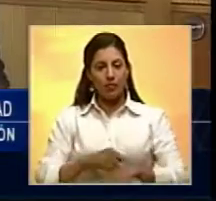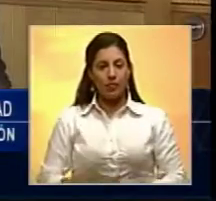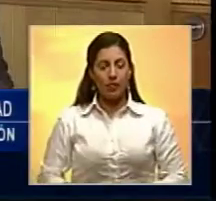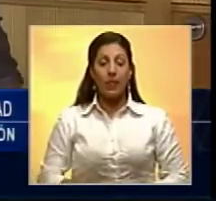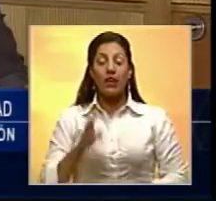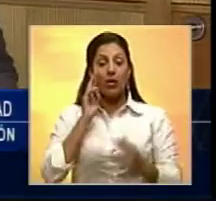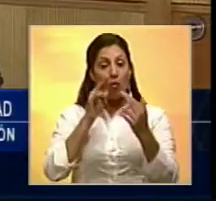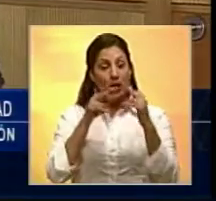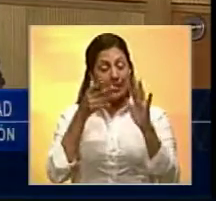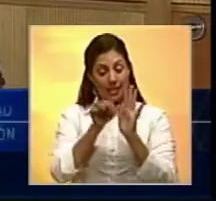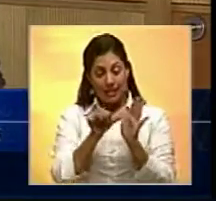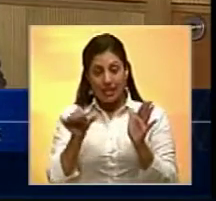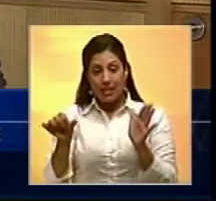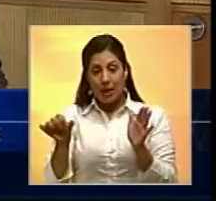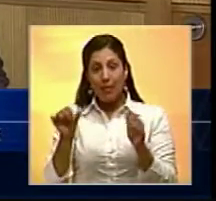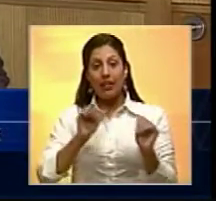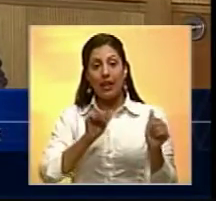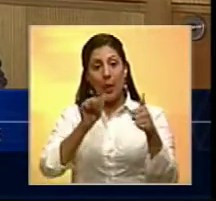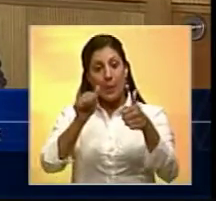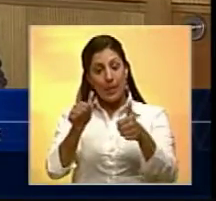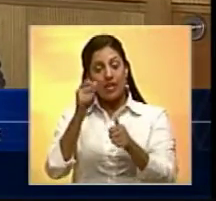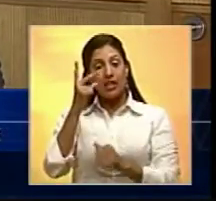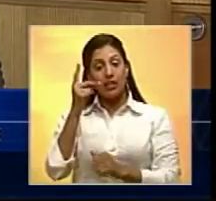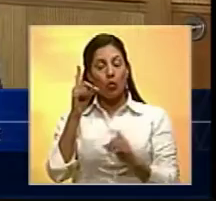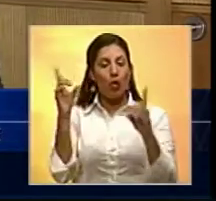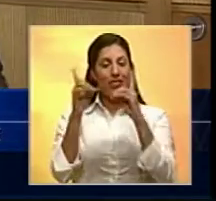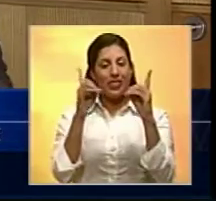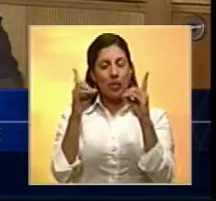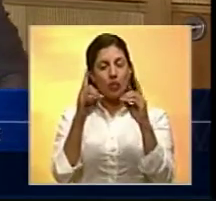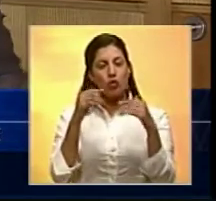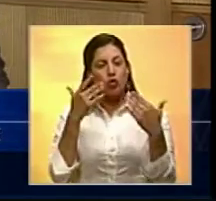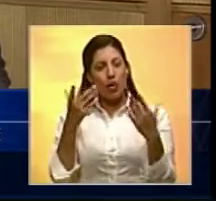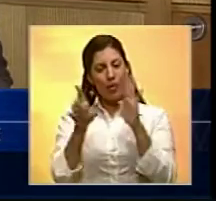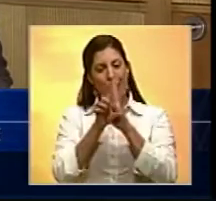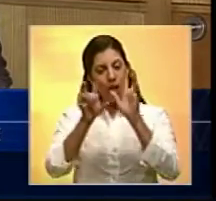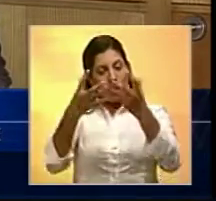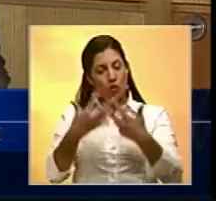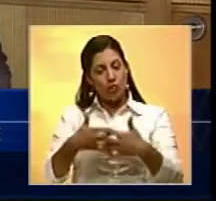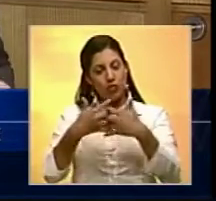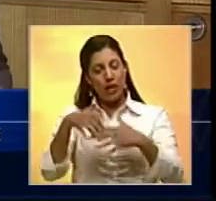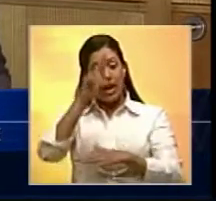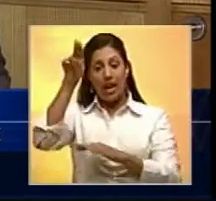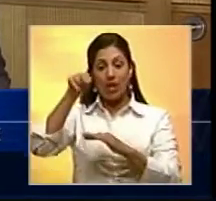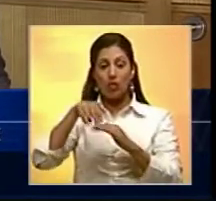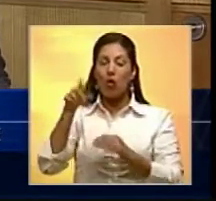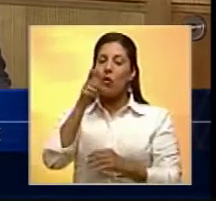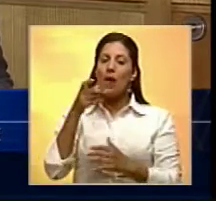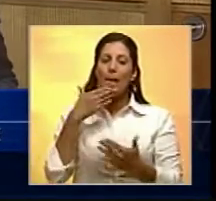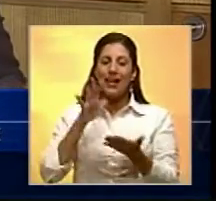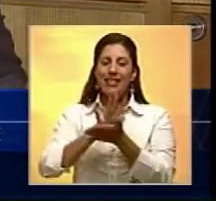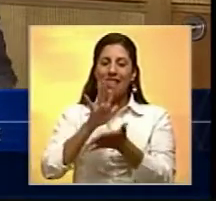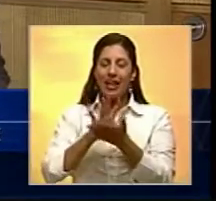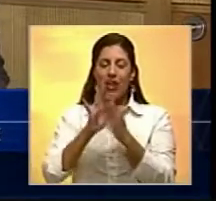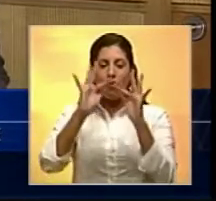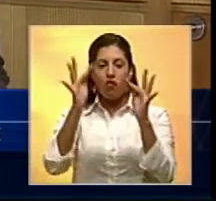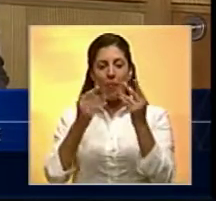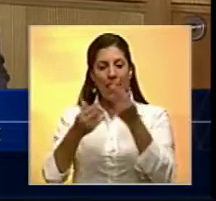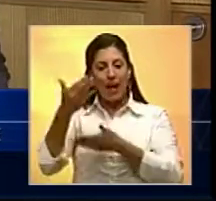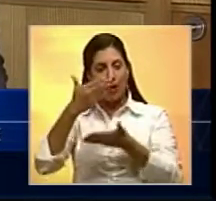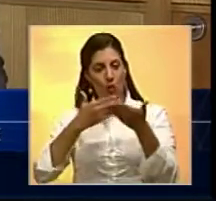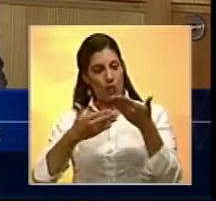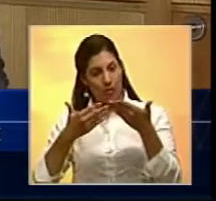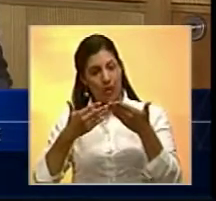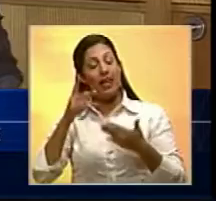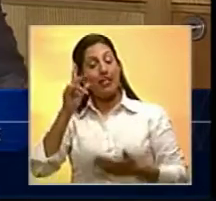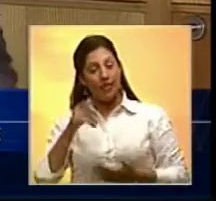Se conoció que para esta semana se tiene prevista la segunda discusión en plenaria de la Ley de Producción Nacional, que busca establecer un nuevo modelo económico